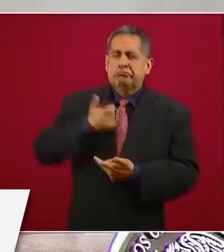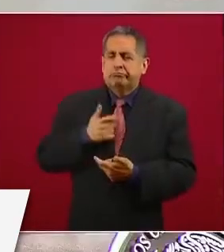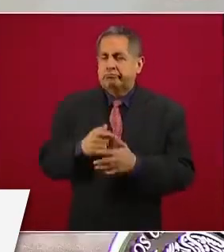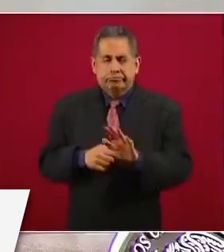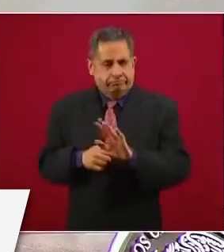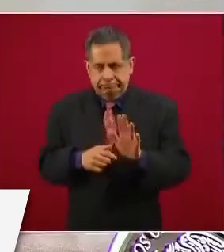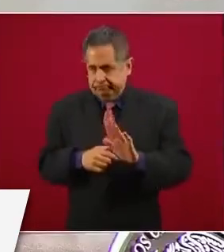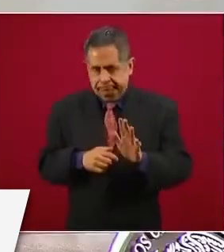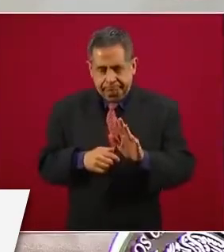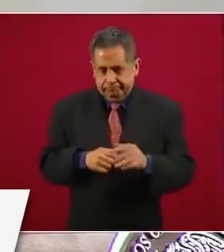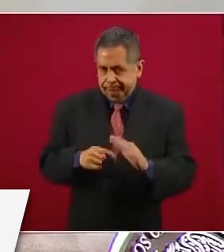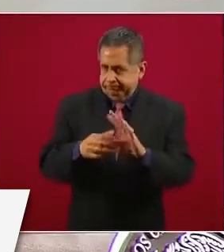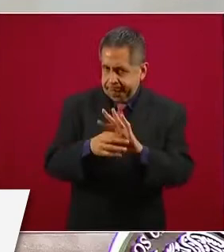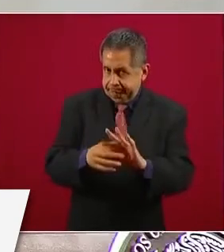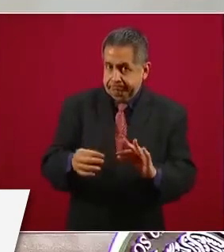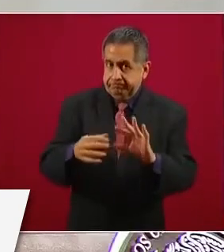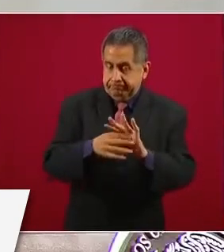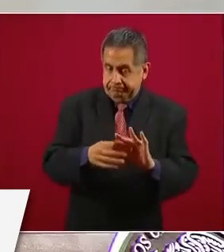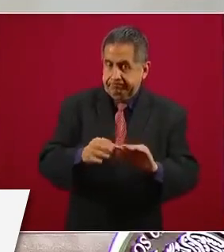recursos.